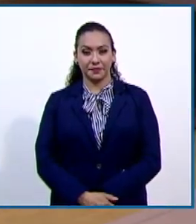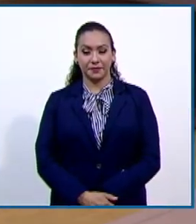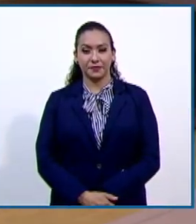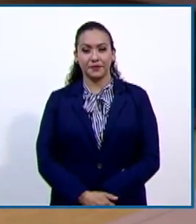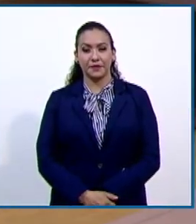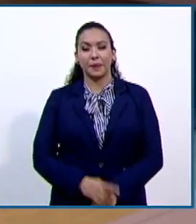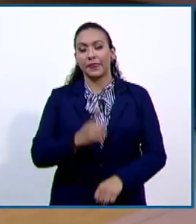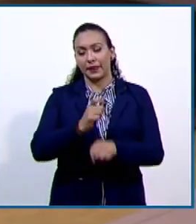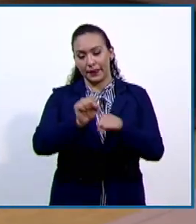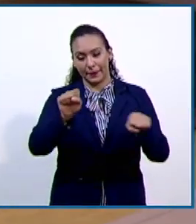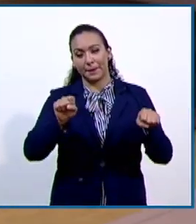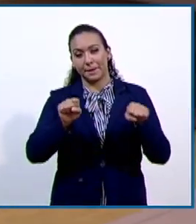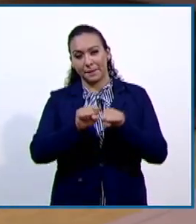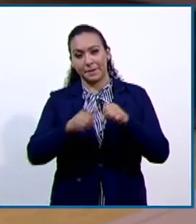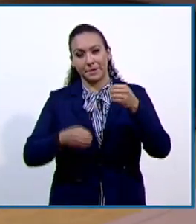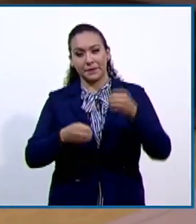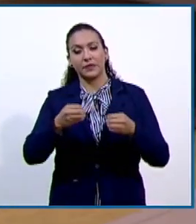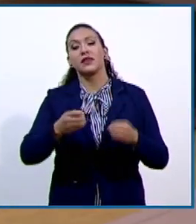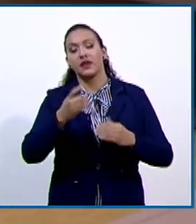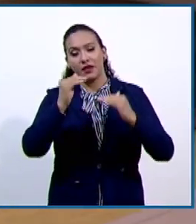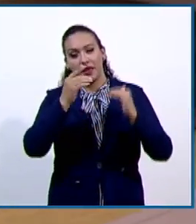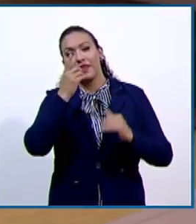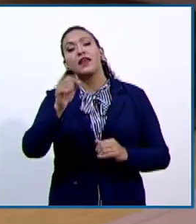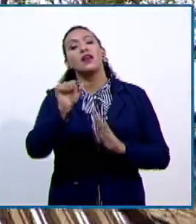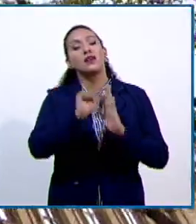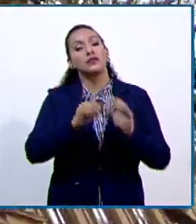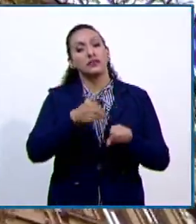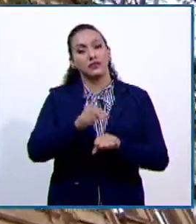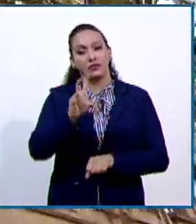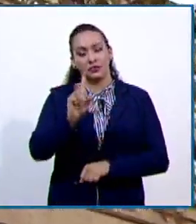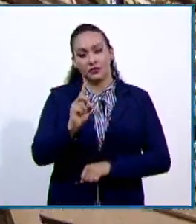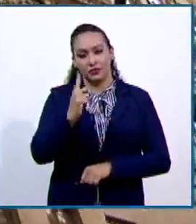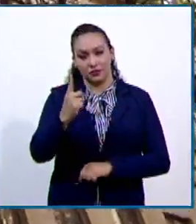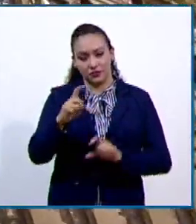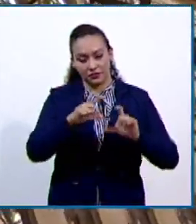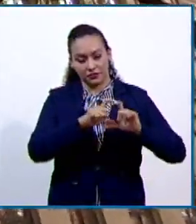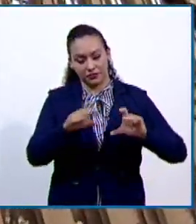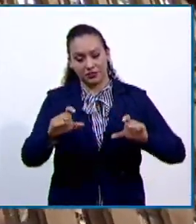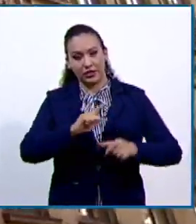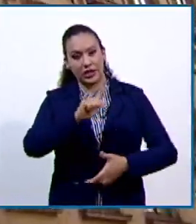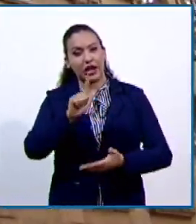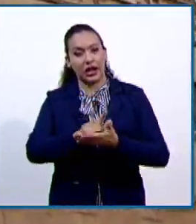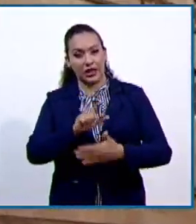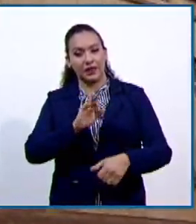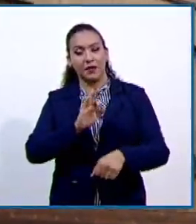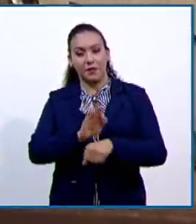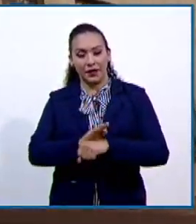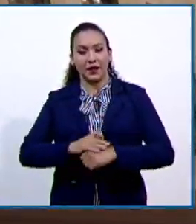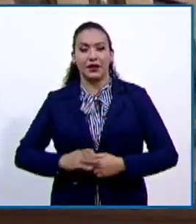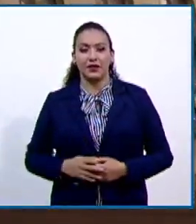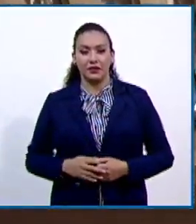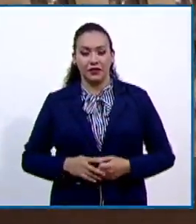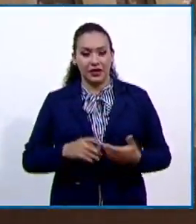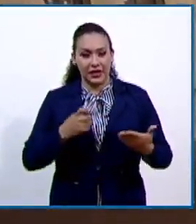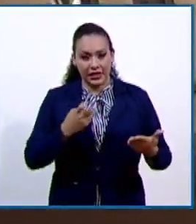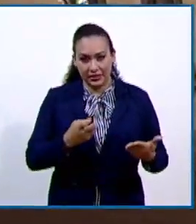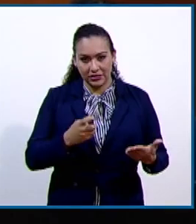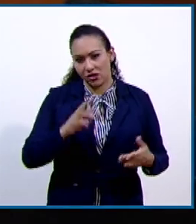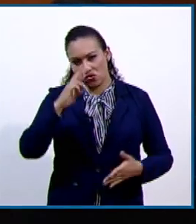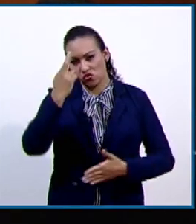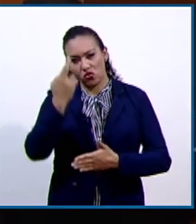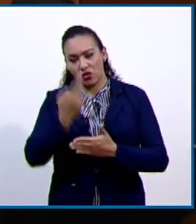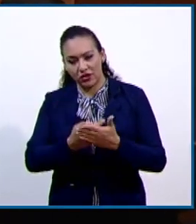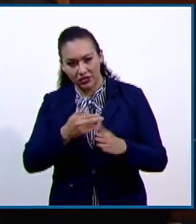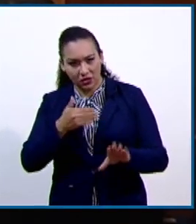La primera sala de la Corte estableció que el artículo 31, fracción tercera de la Ley de Amparo, no es violatorio del derecho a